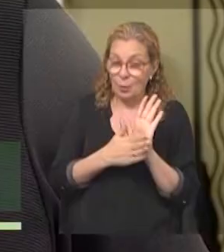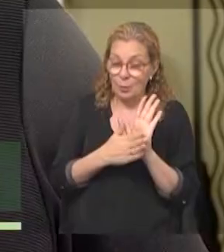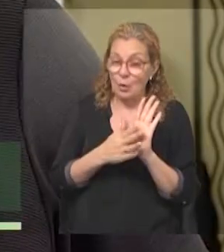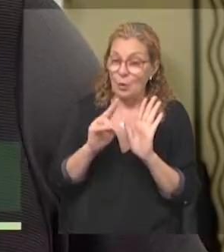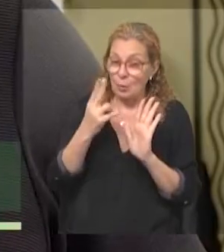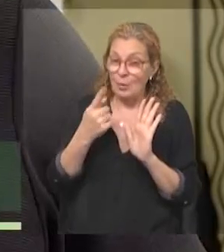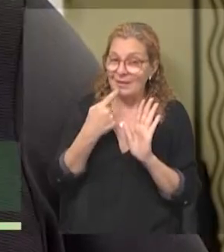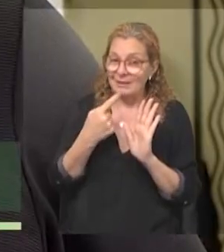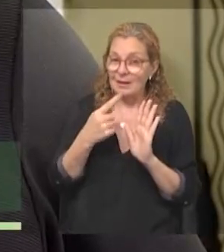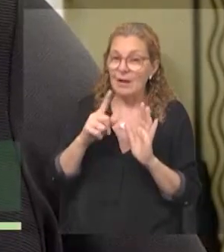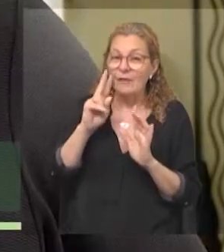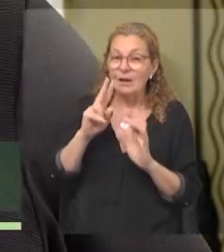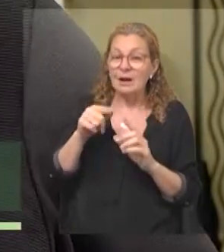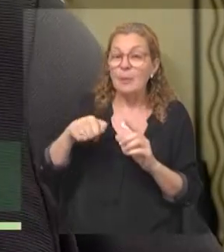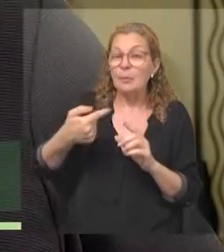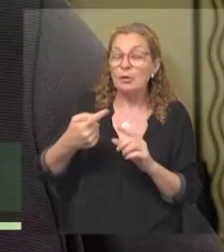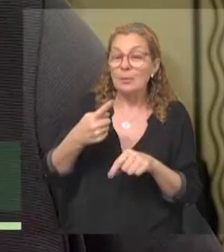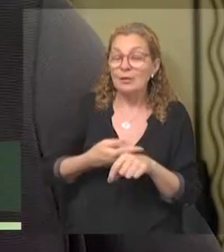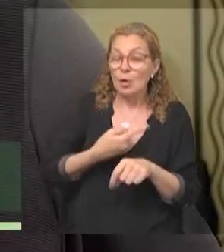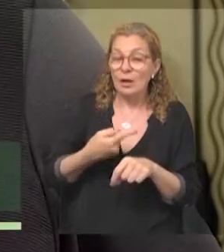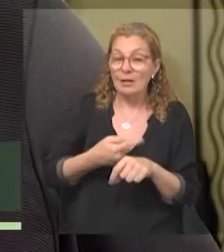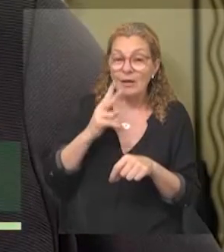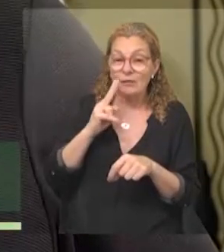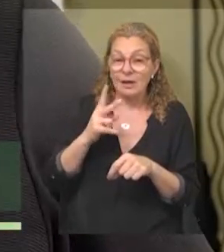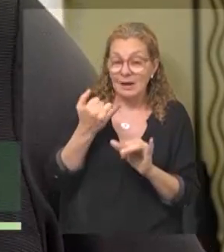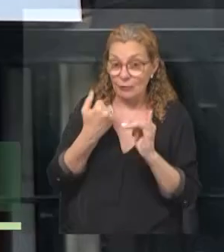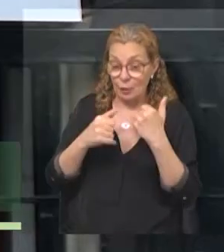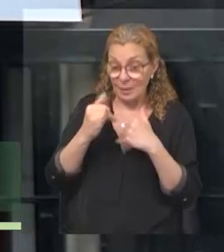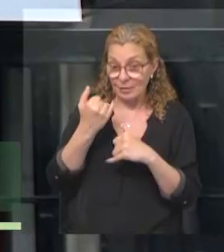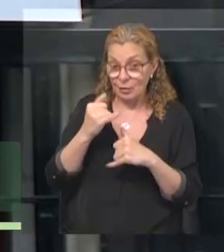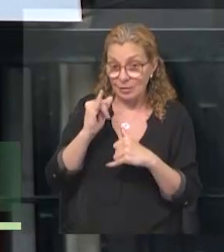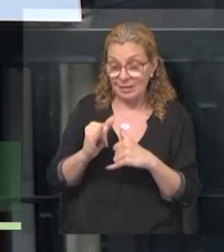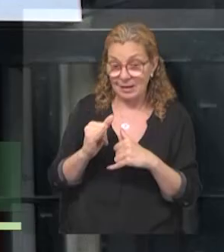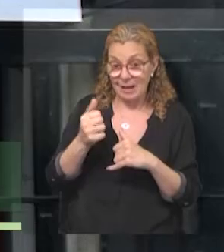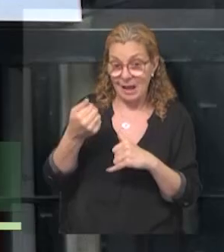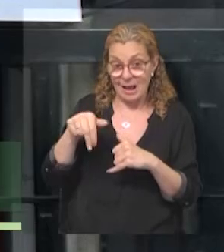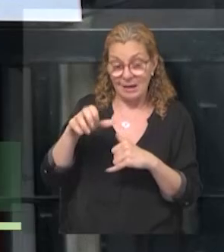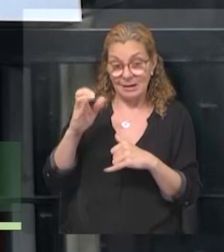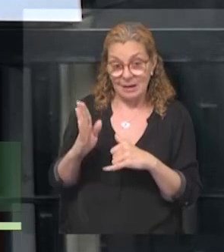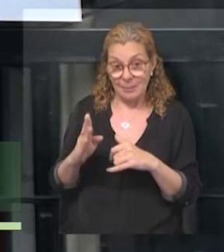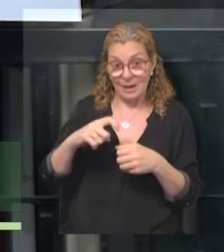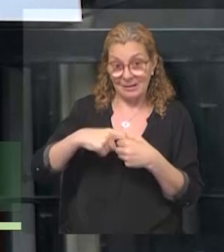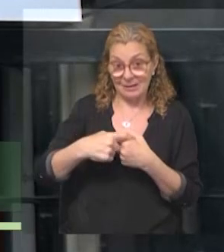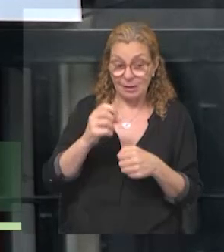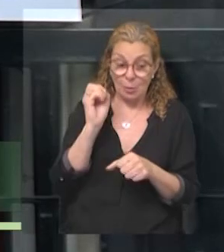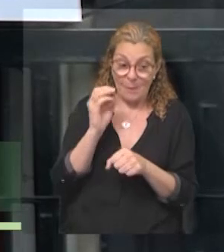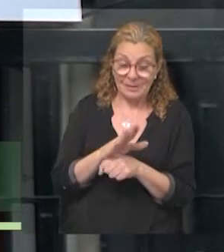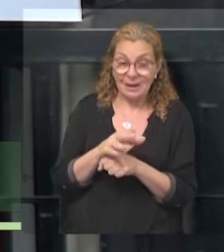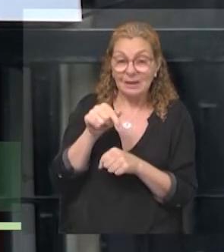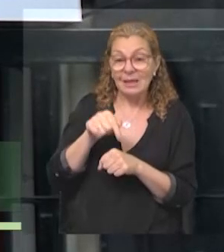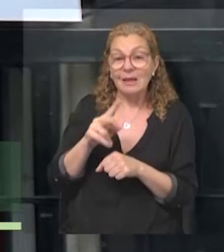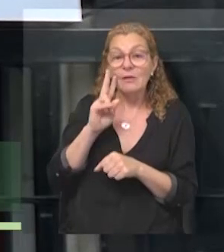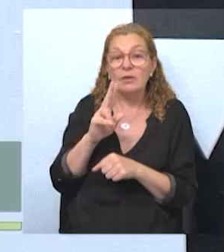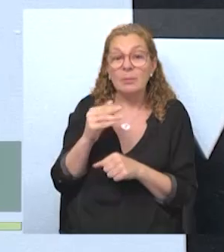va a haber en las próximas horas es la llegada bi oficial del información desde la anep al sindicato Y a partir de ahí